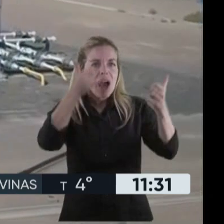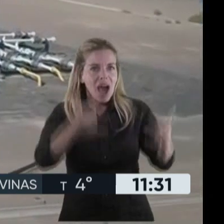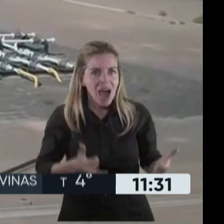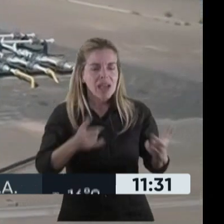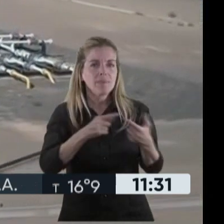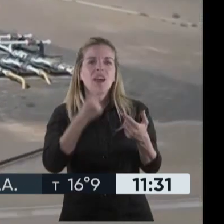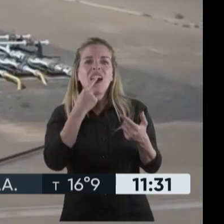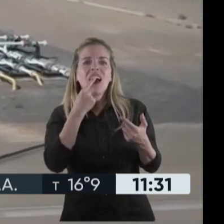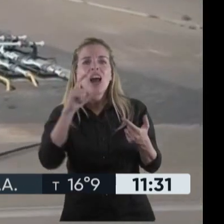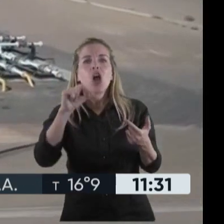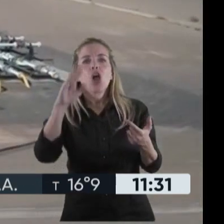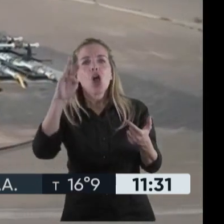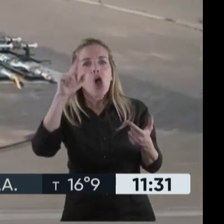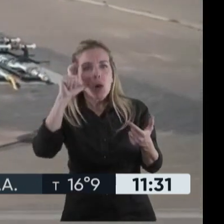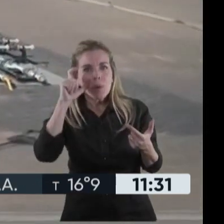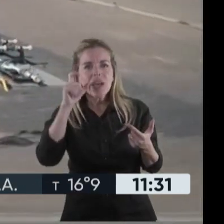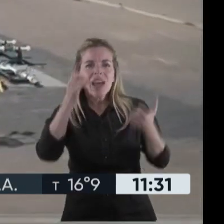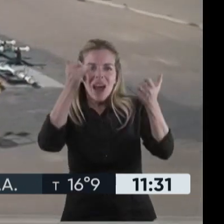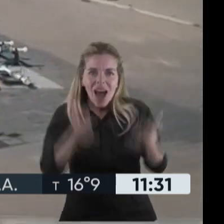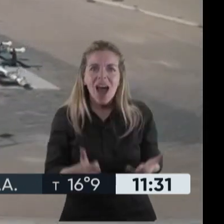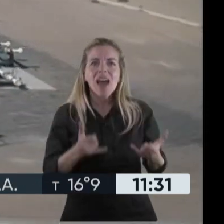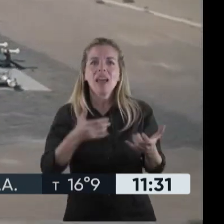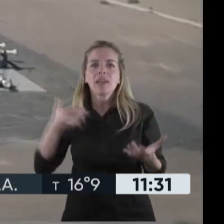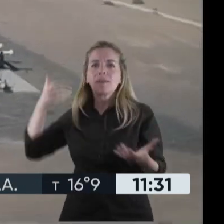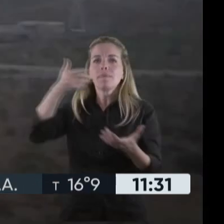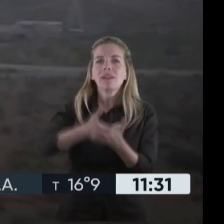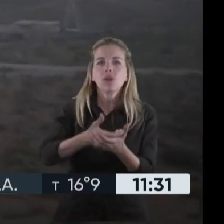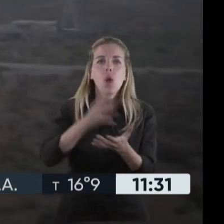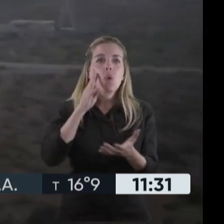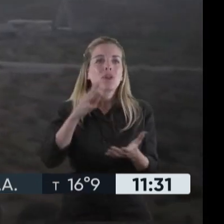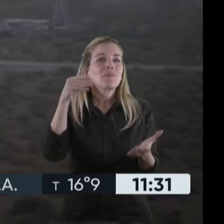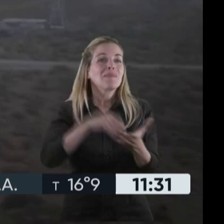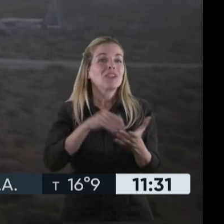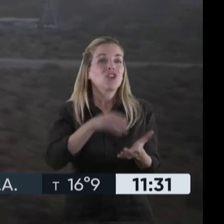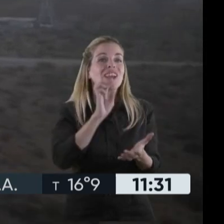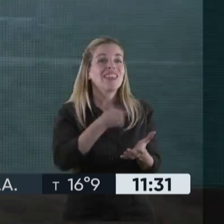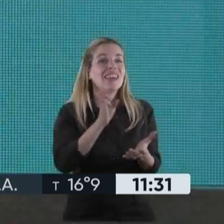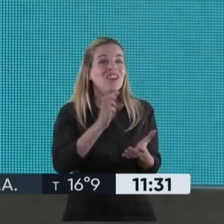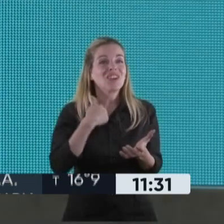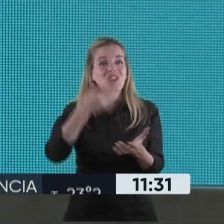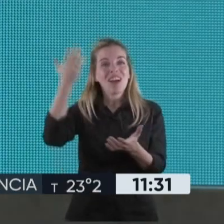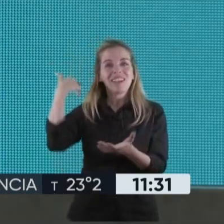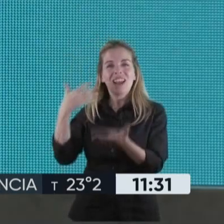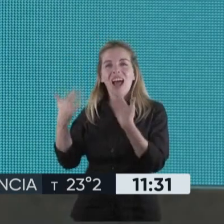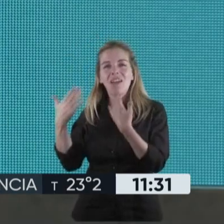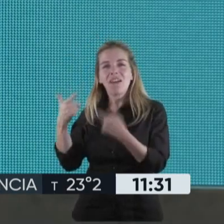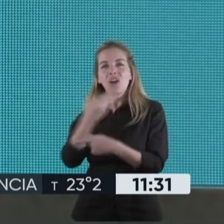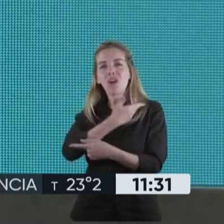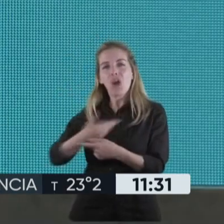Tenemos cobre, ahí tenemos una inversión de 4.000 millones de dólares, ayer lo hablaba con el gobernador de San